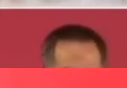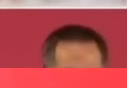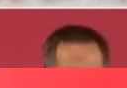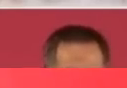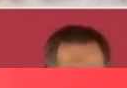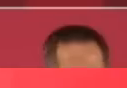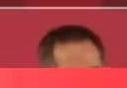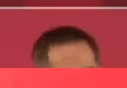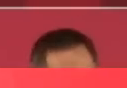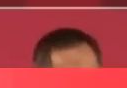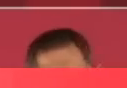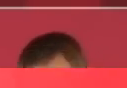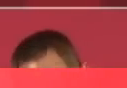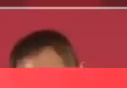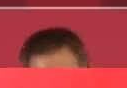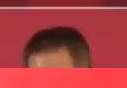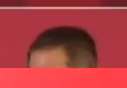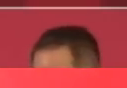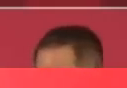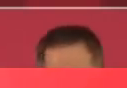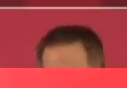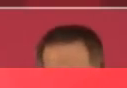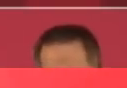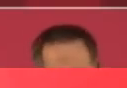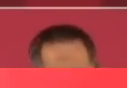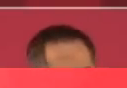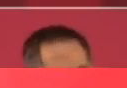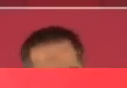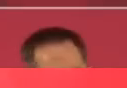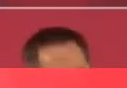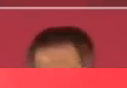con todo respeto en eeuu